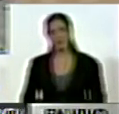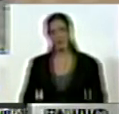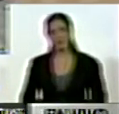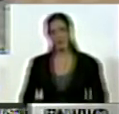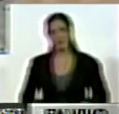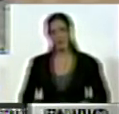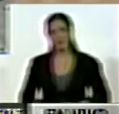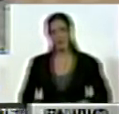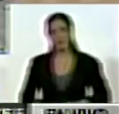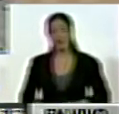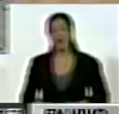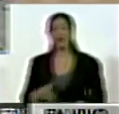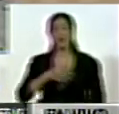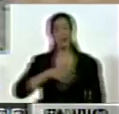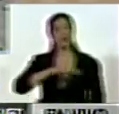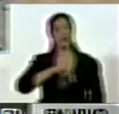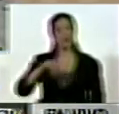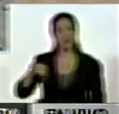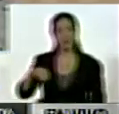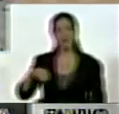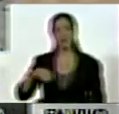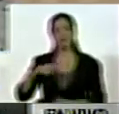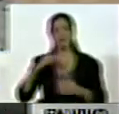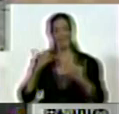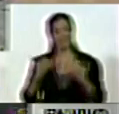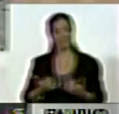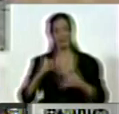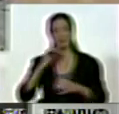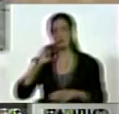Y nosotros hemos activado acciones